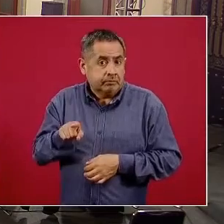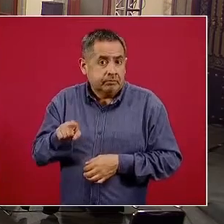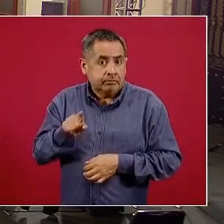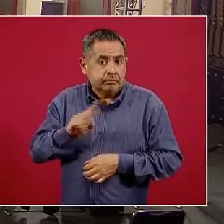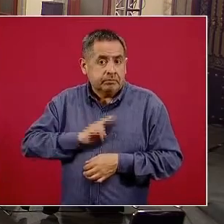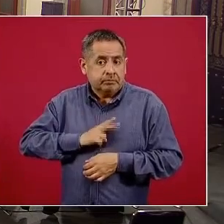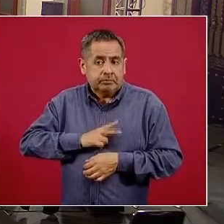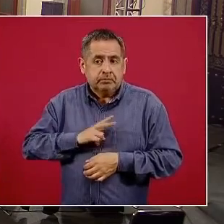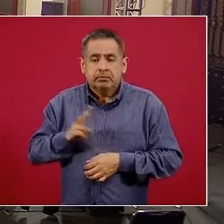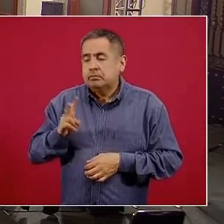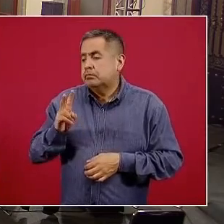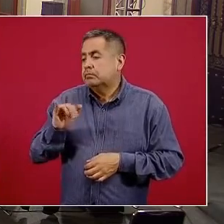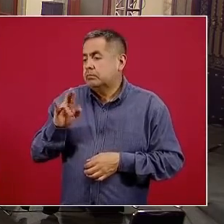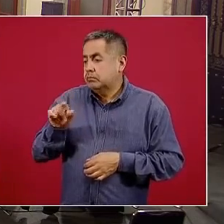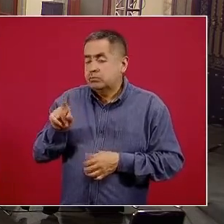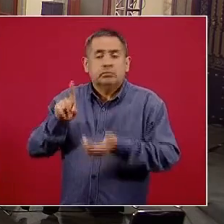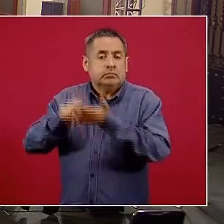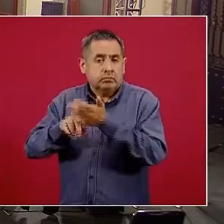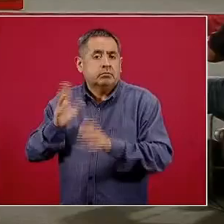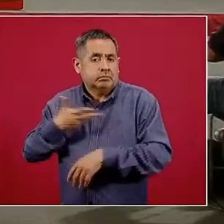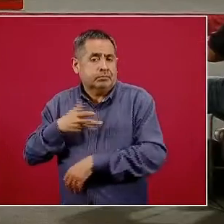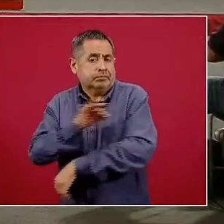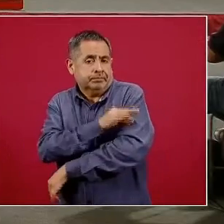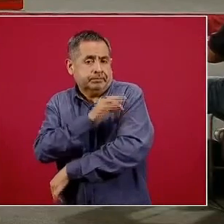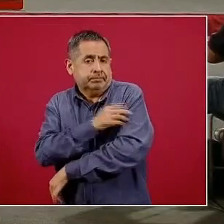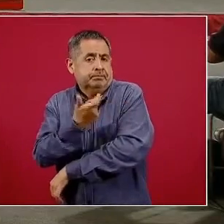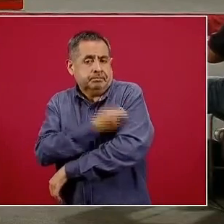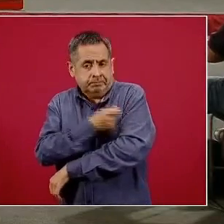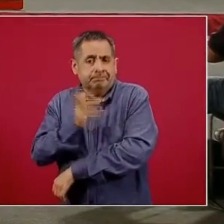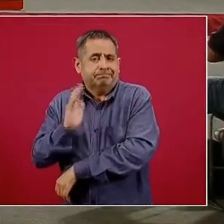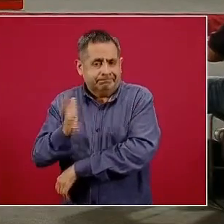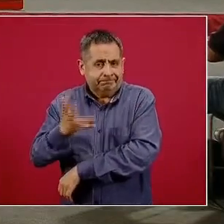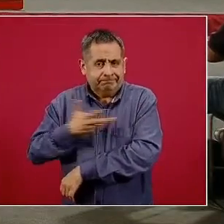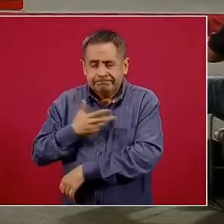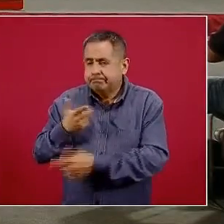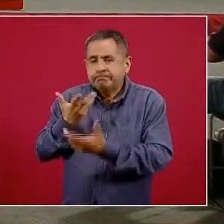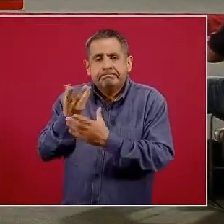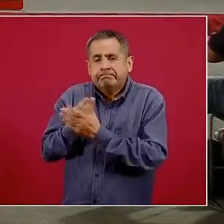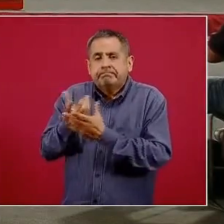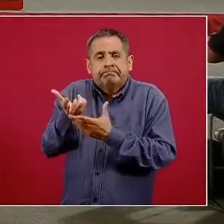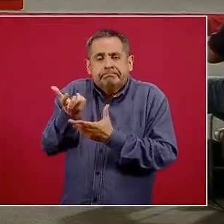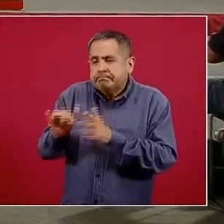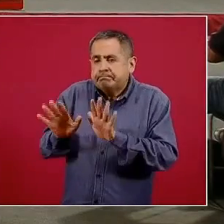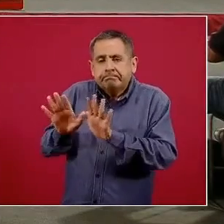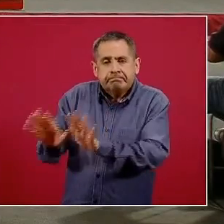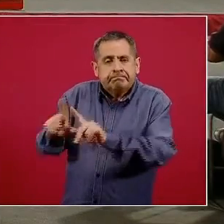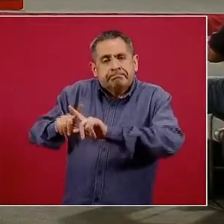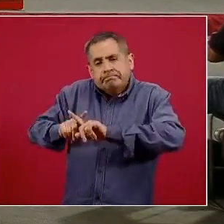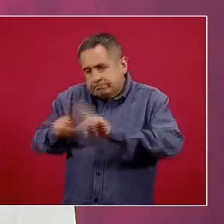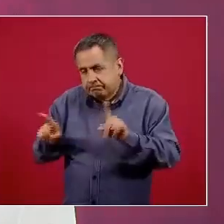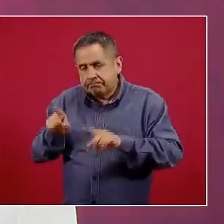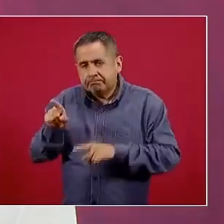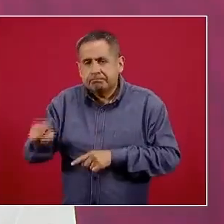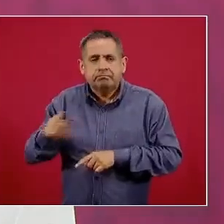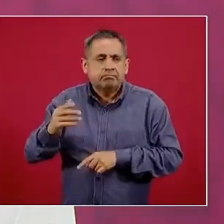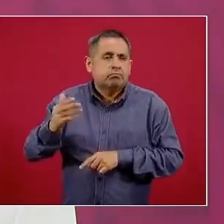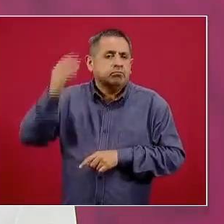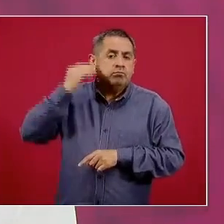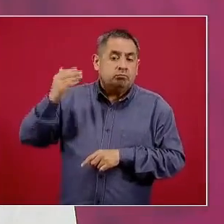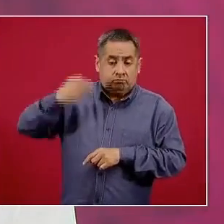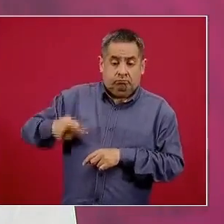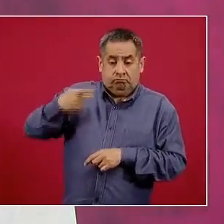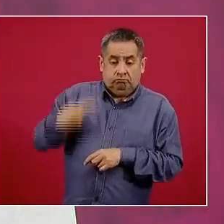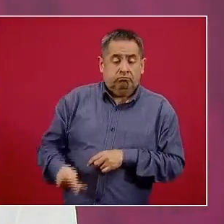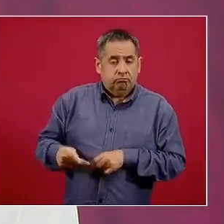el que existe una vacuna, y tiene ciertas características de presentación. Es una enfermedad que fue endémica en el